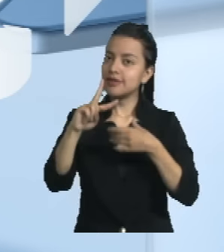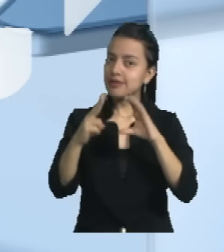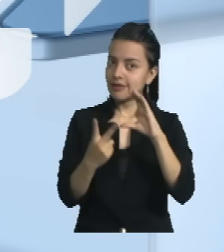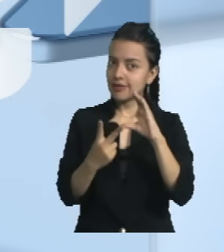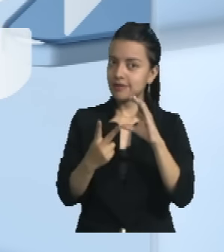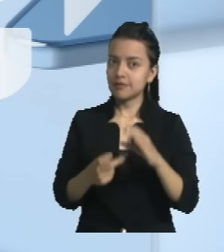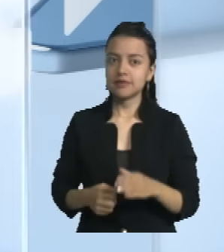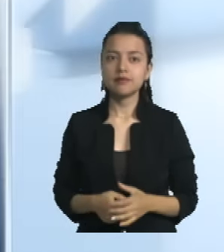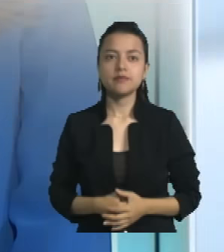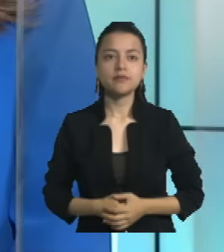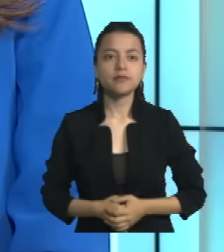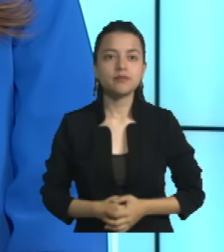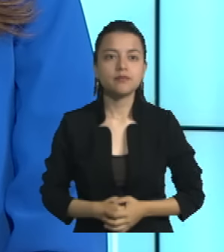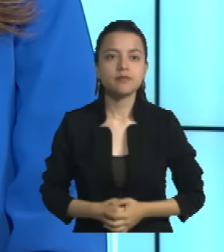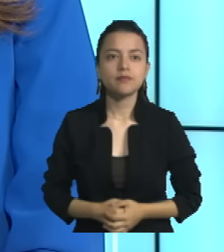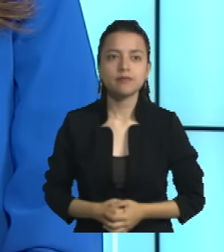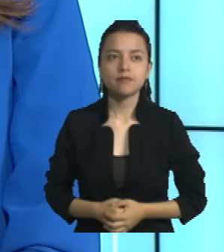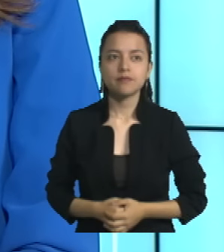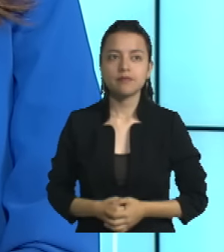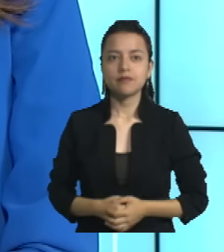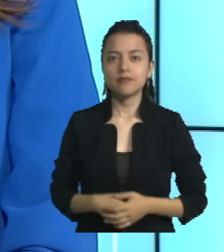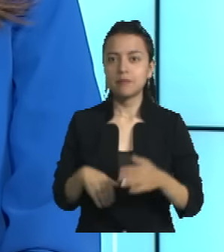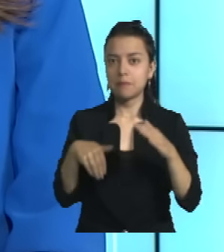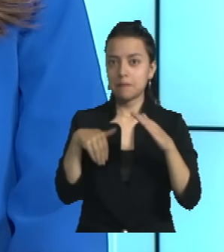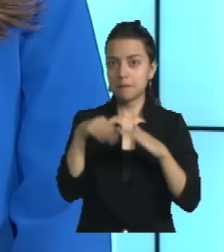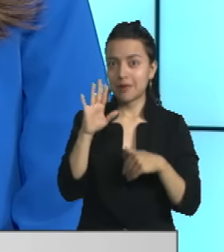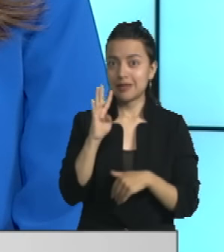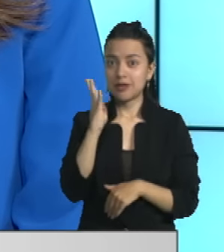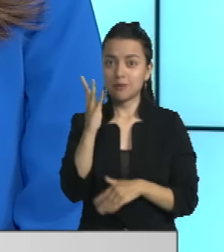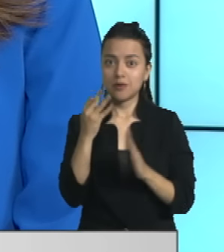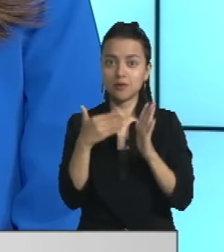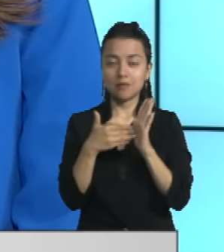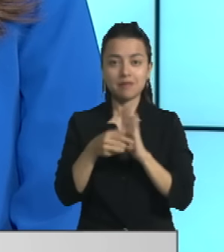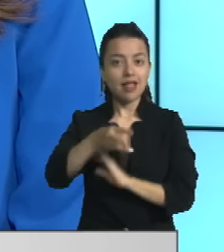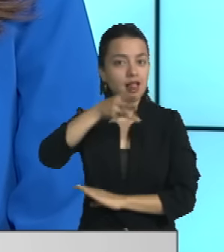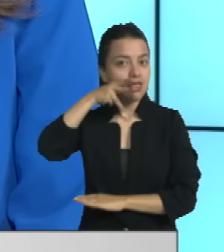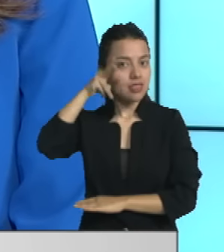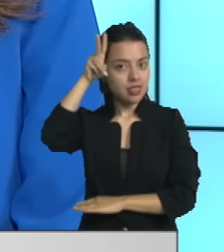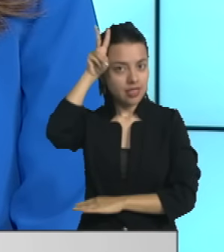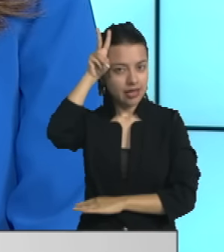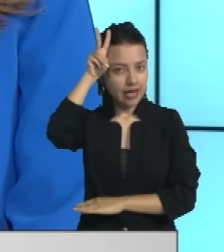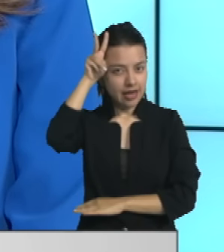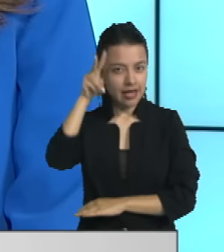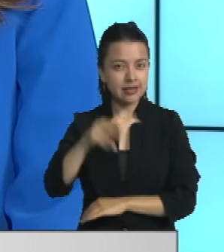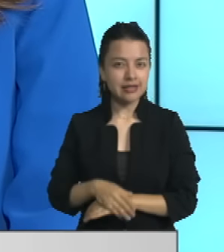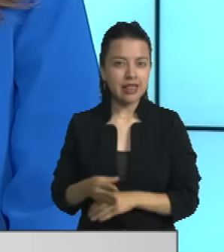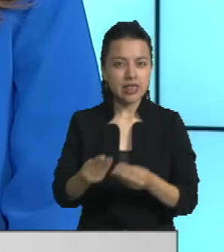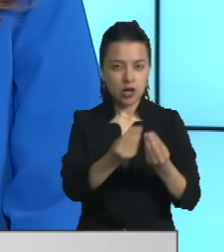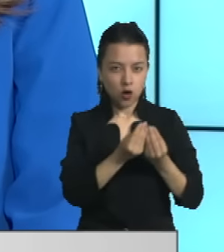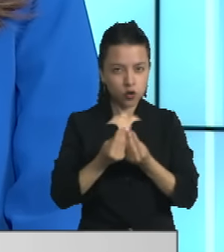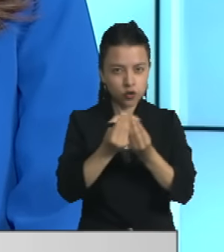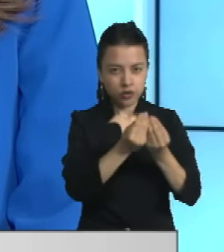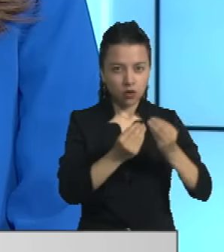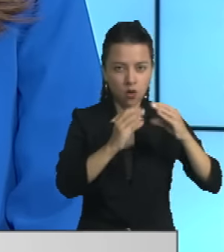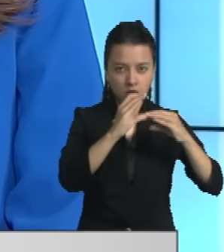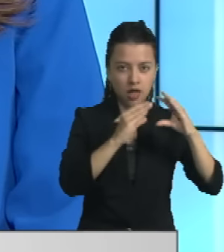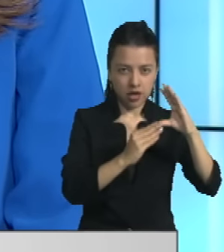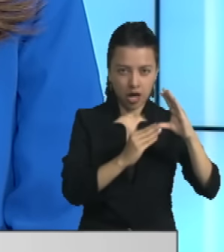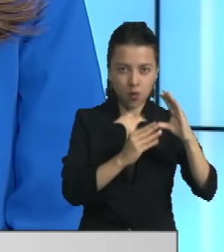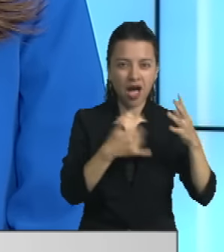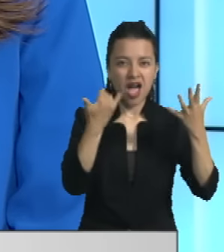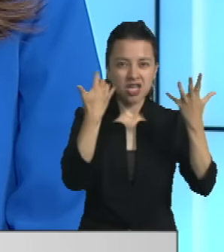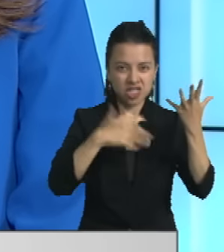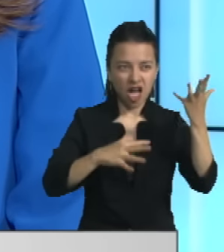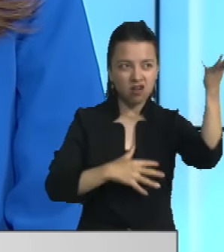en cmi más de 4000 indígenas del Consejo regional indígena del cauca Creek llegaron a Bogotá para